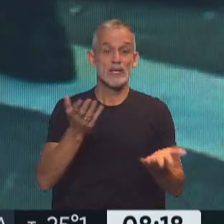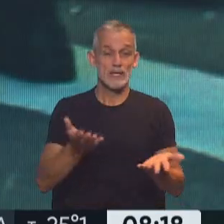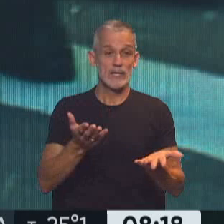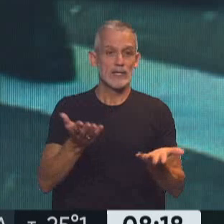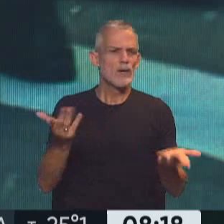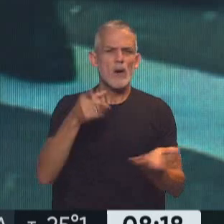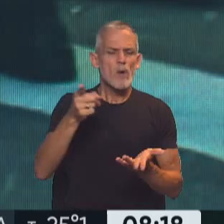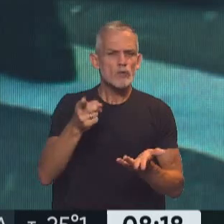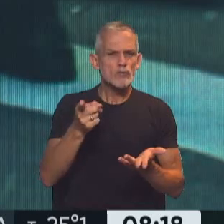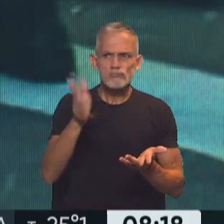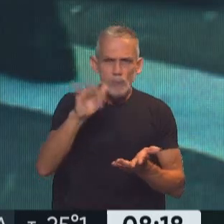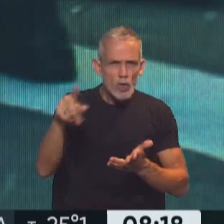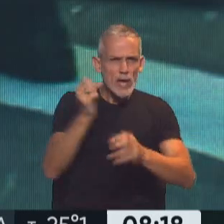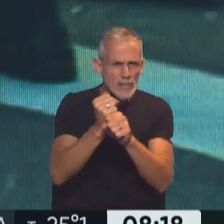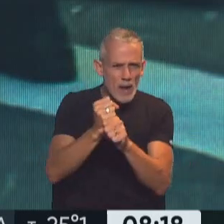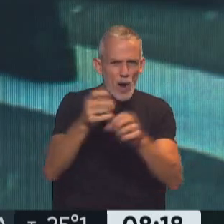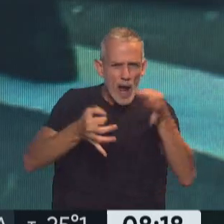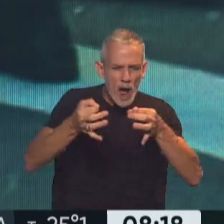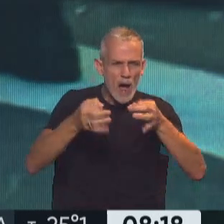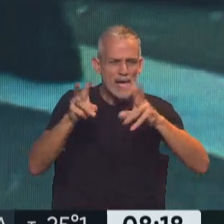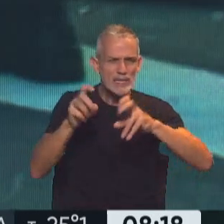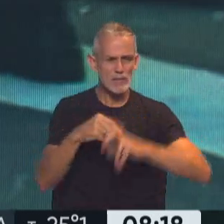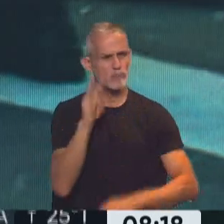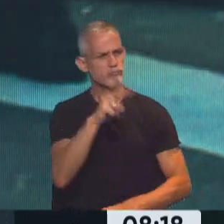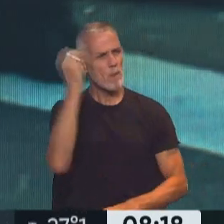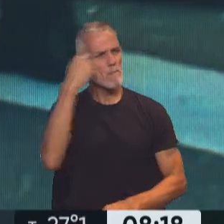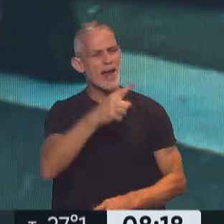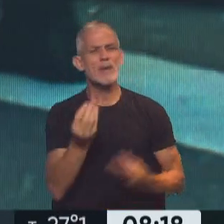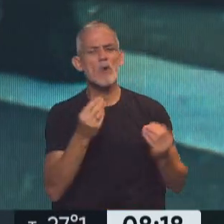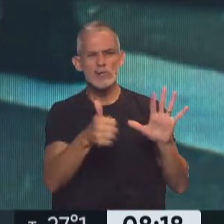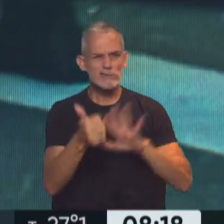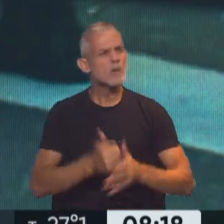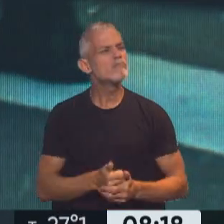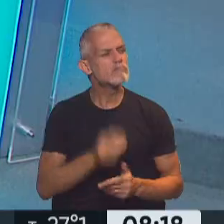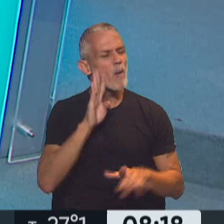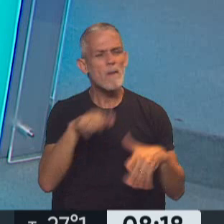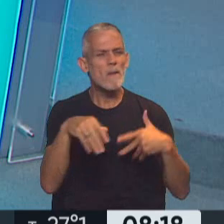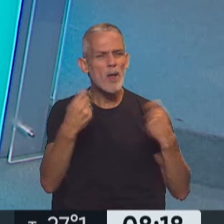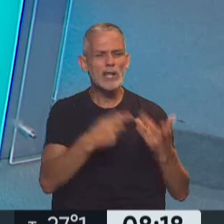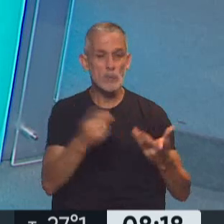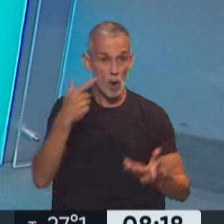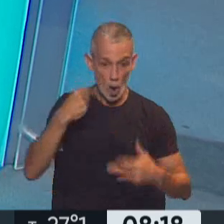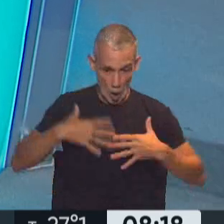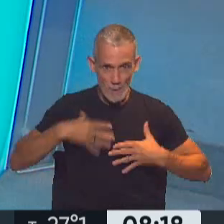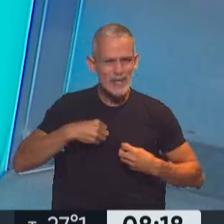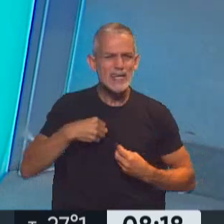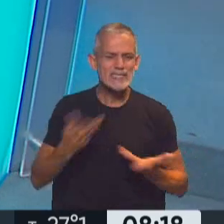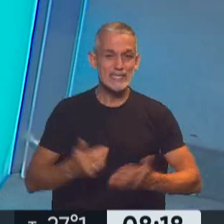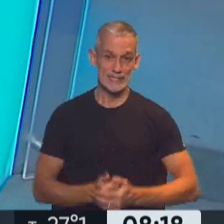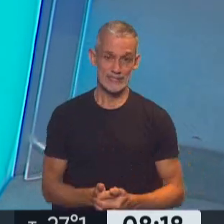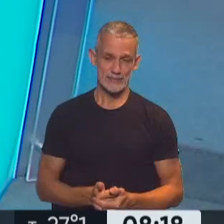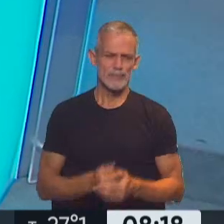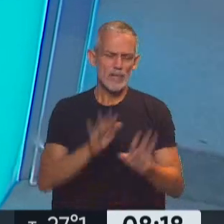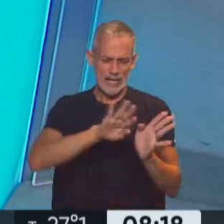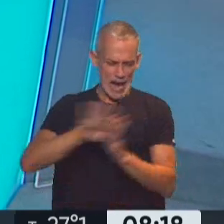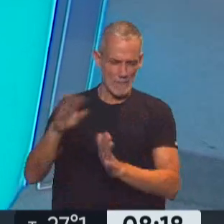vos que estás todo el tiempo con el tema, estás analizándolo, cuando ves lo que pasó en Palermo, ¿qué es, como hombre, qué sentís? No, igual más allá